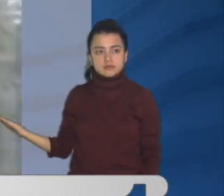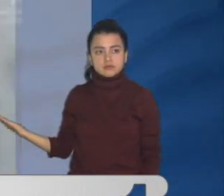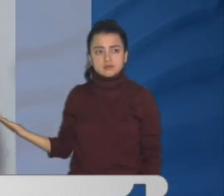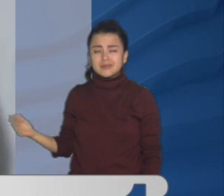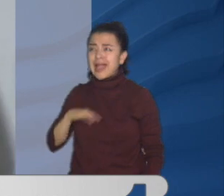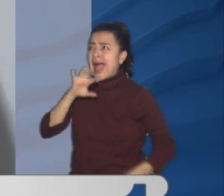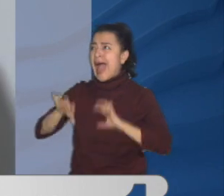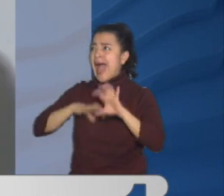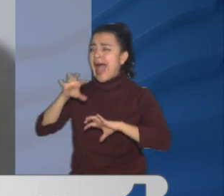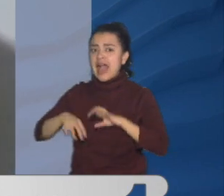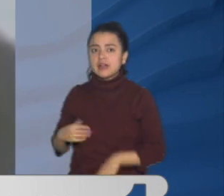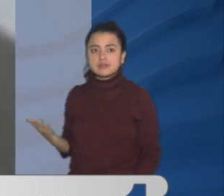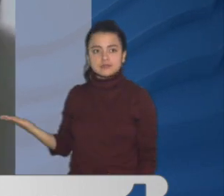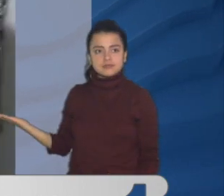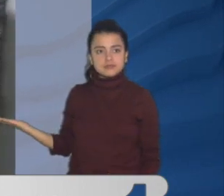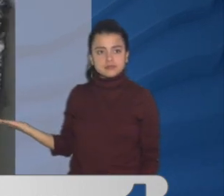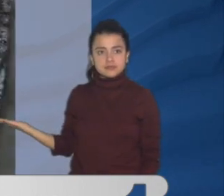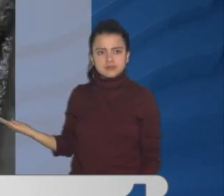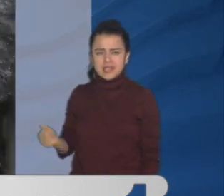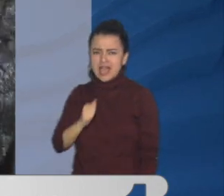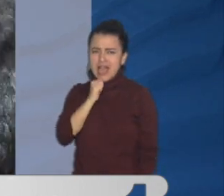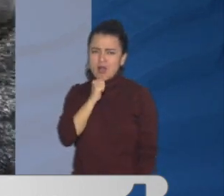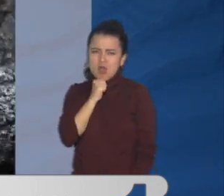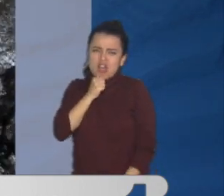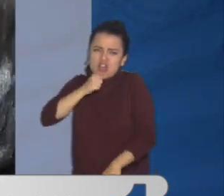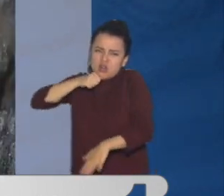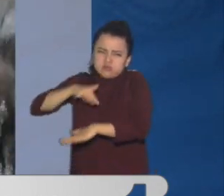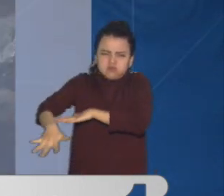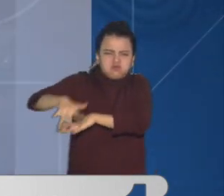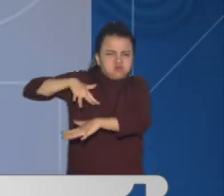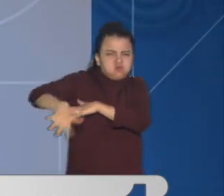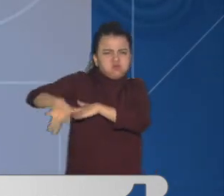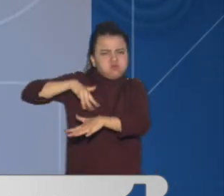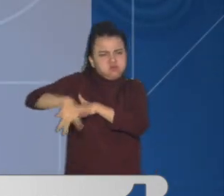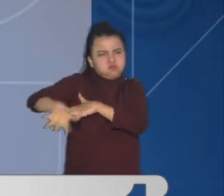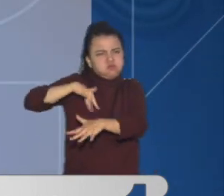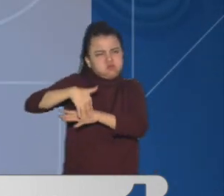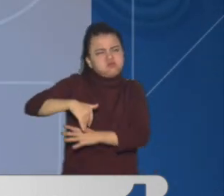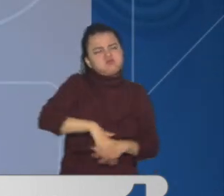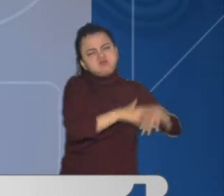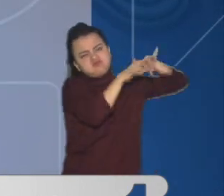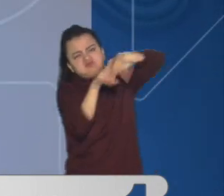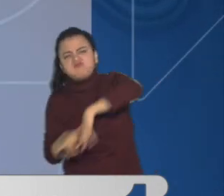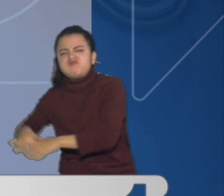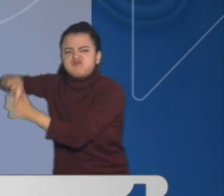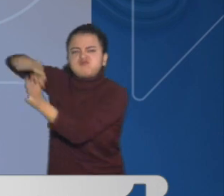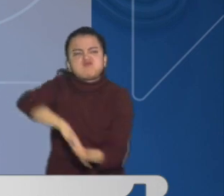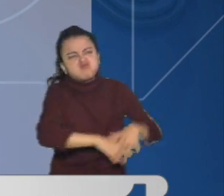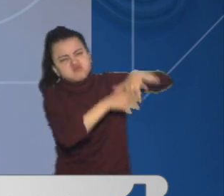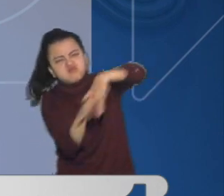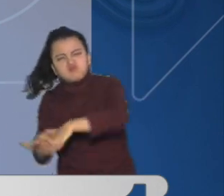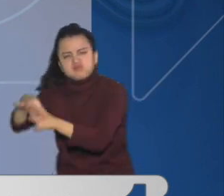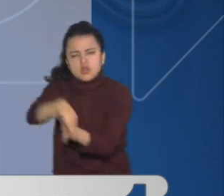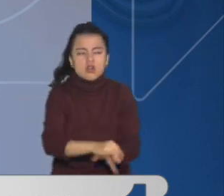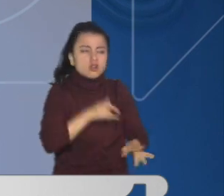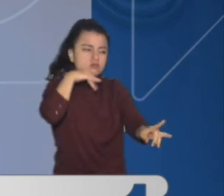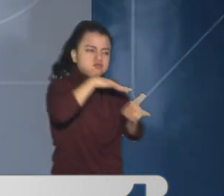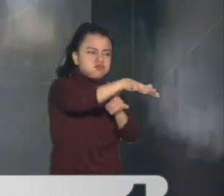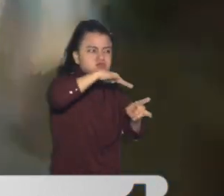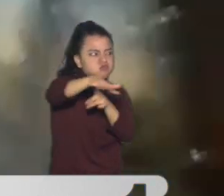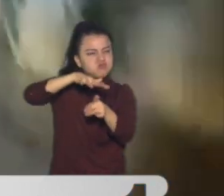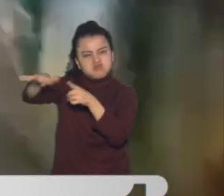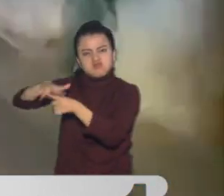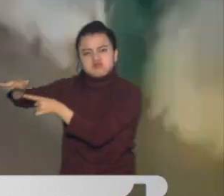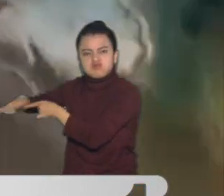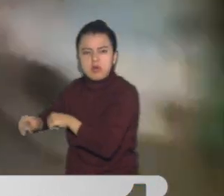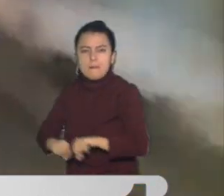habitantes de San Andrés, Santander. La furia de la Llorona se desbordó llevándose a su paso vehículos enseres e inundando viviendas y